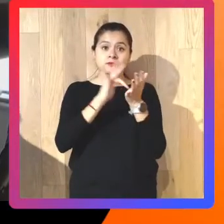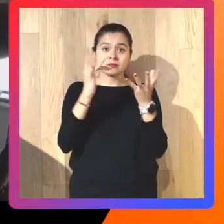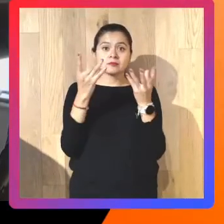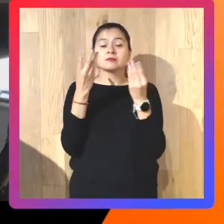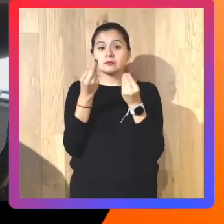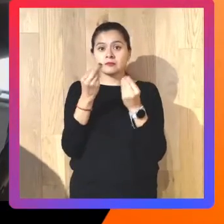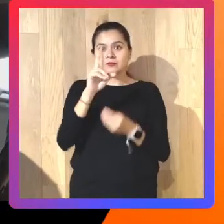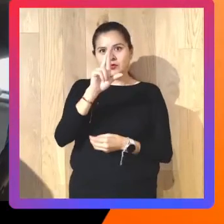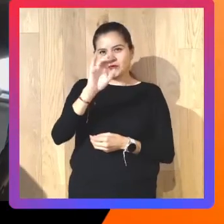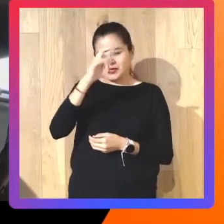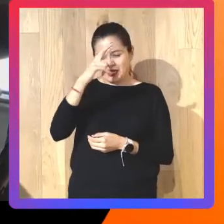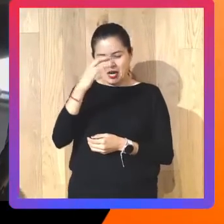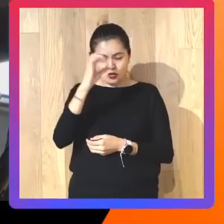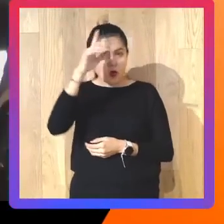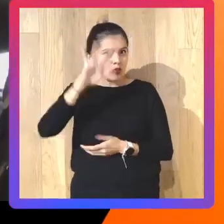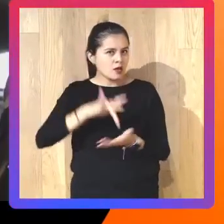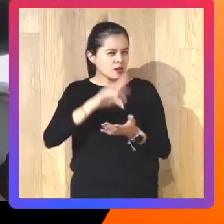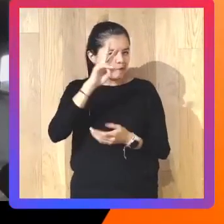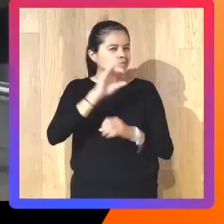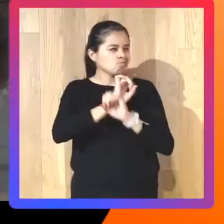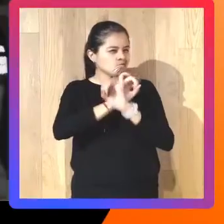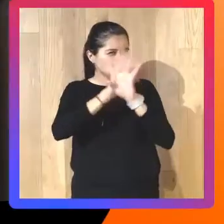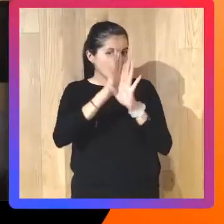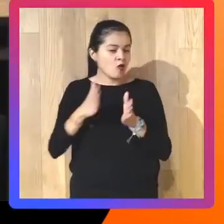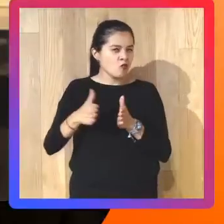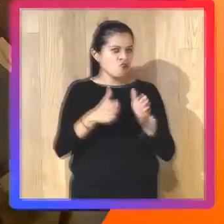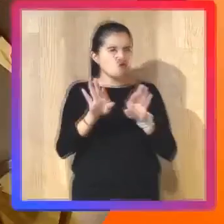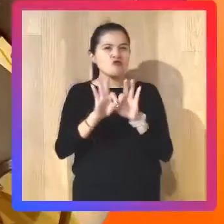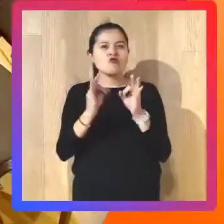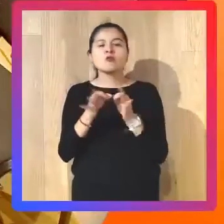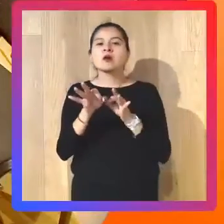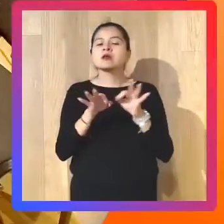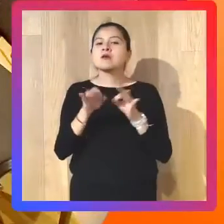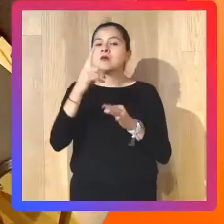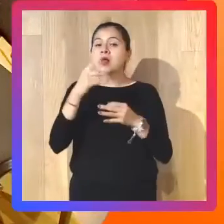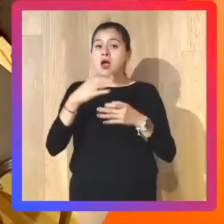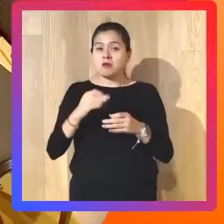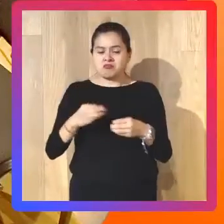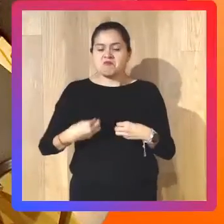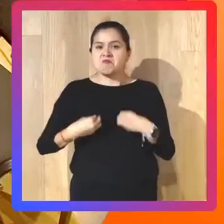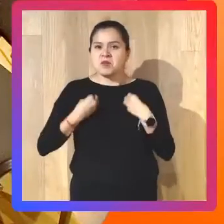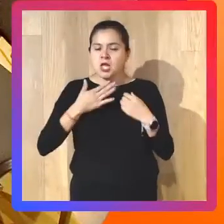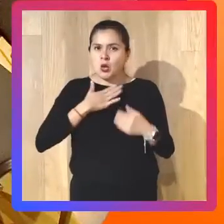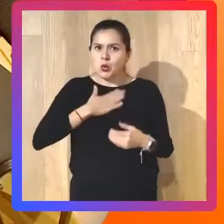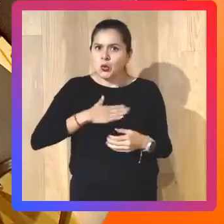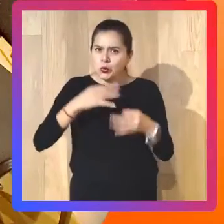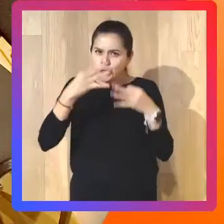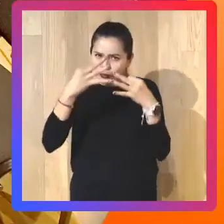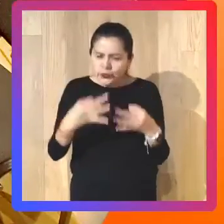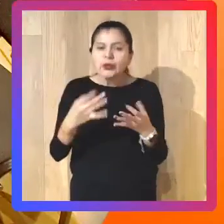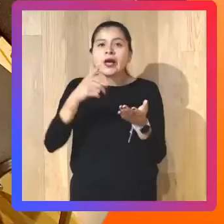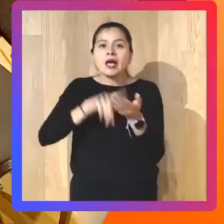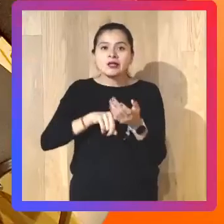Gracias, Ricardo. Nos queda claro que la ruta para el salario digno, para una calidad de vida, es la responsabilidad